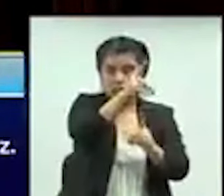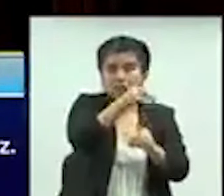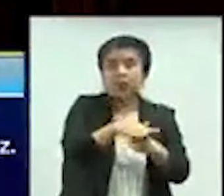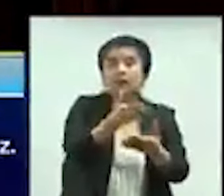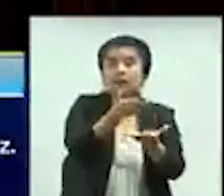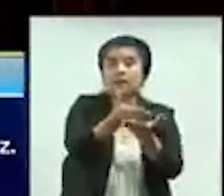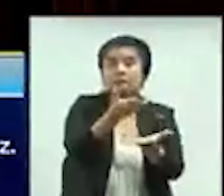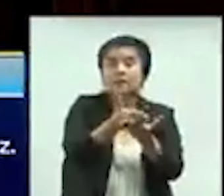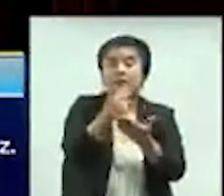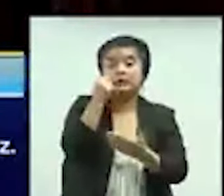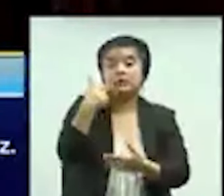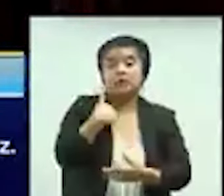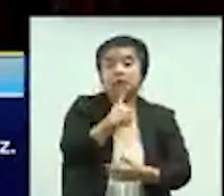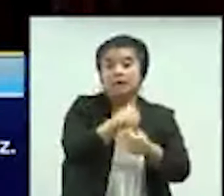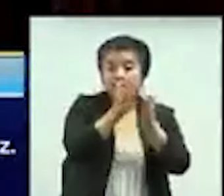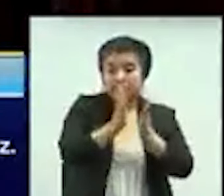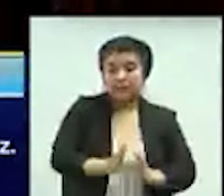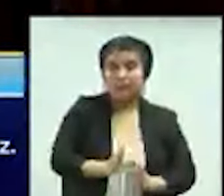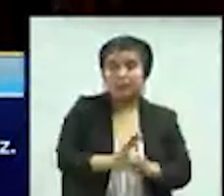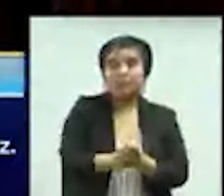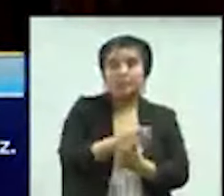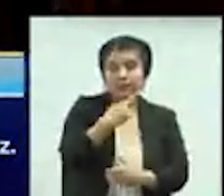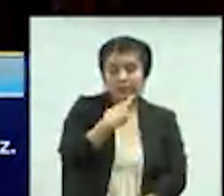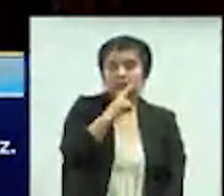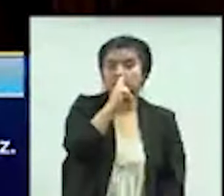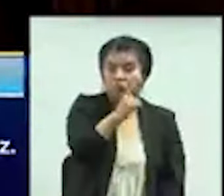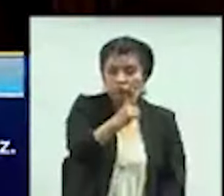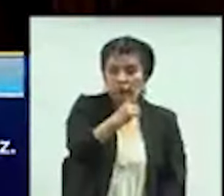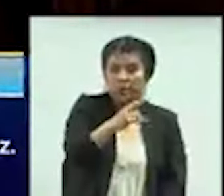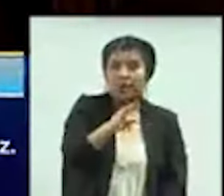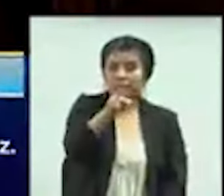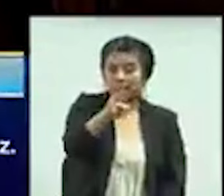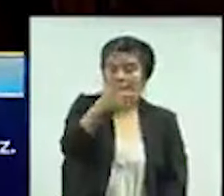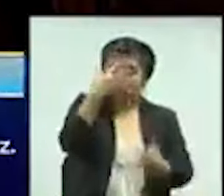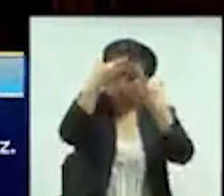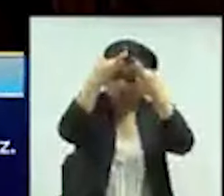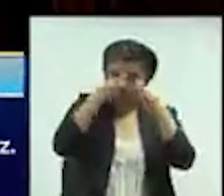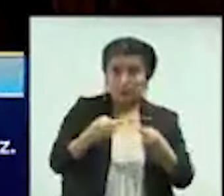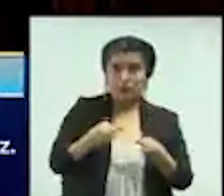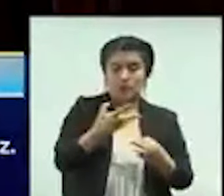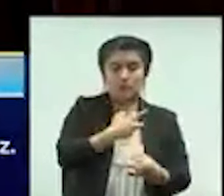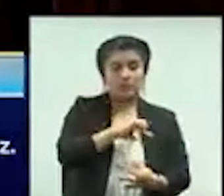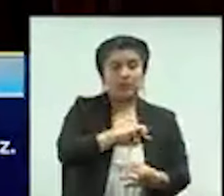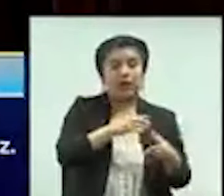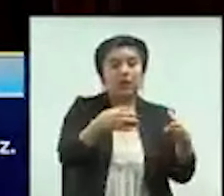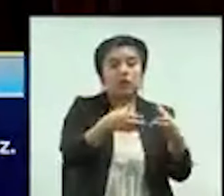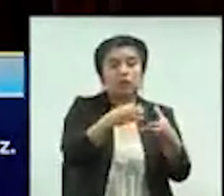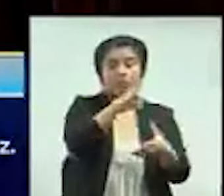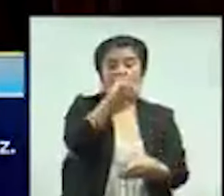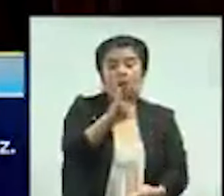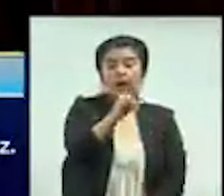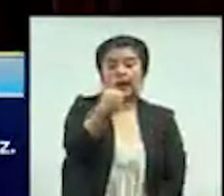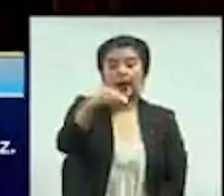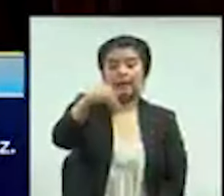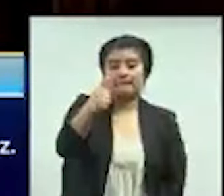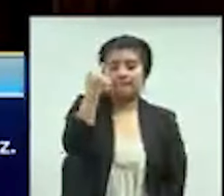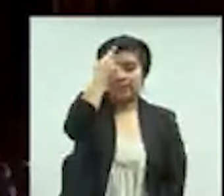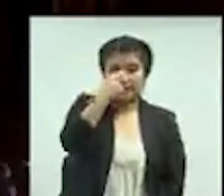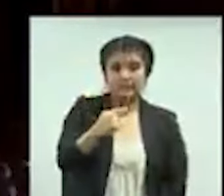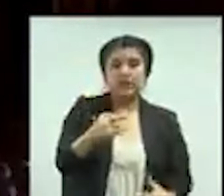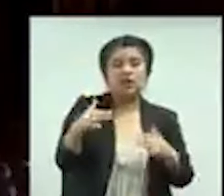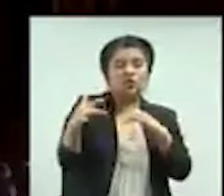al señor ministro que responda si para su consideración el grupo Hamás es un grupo